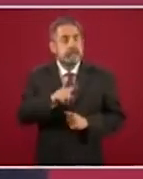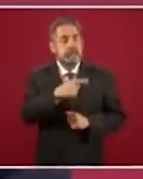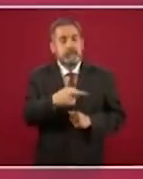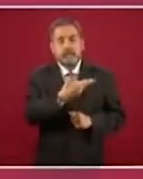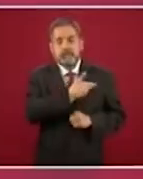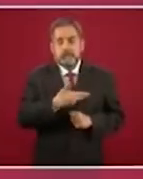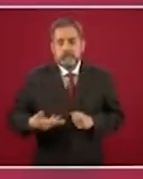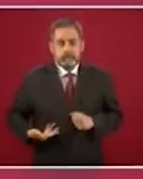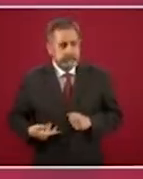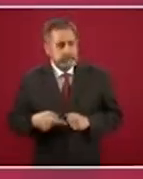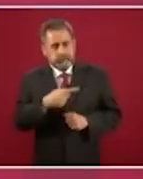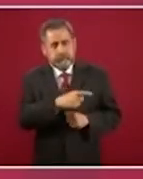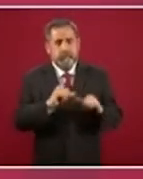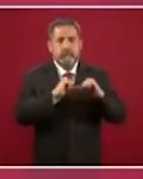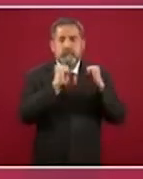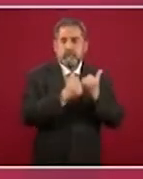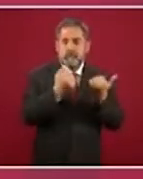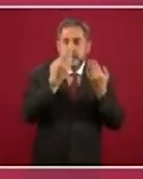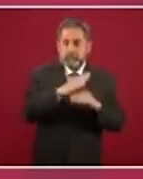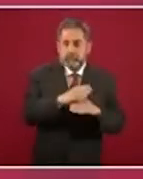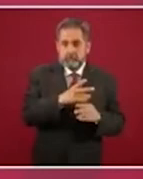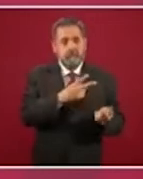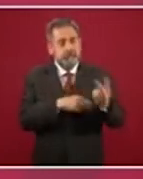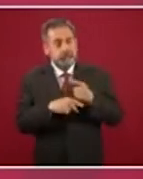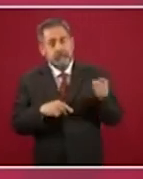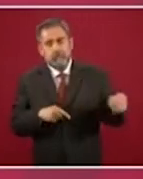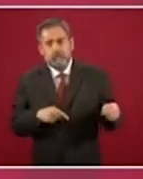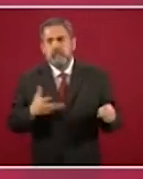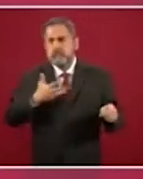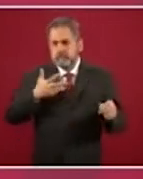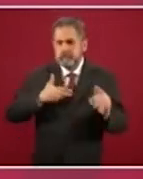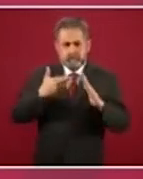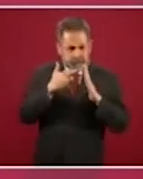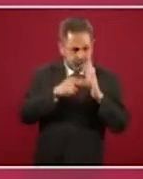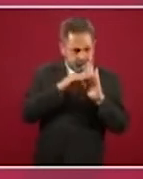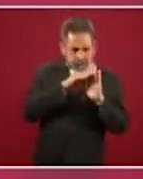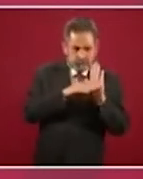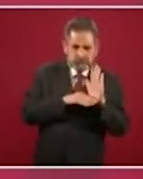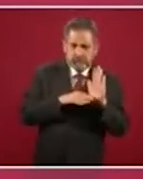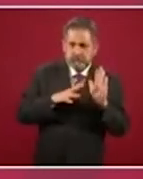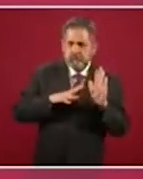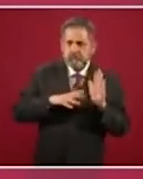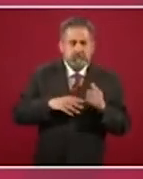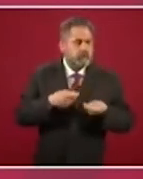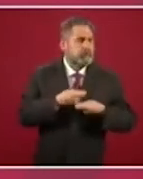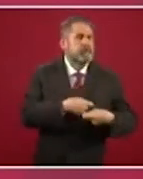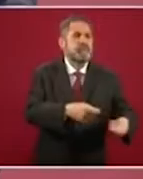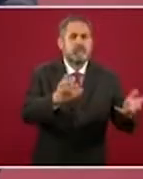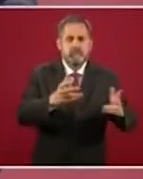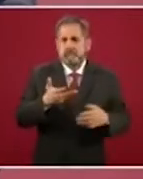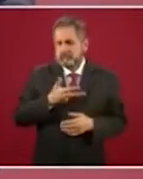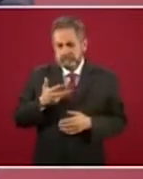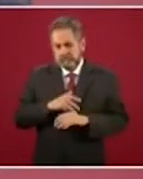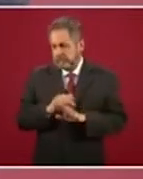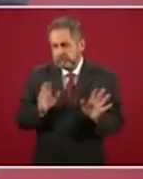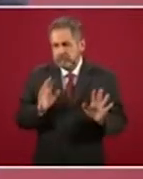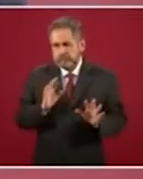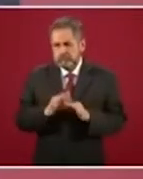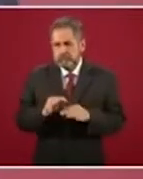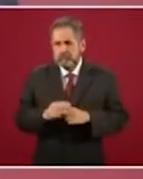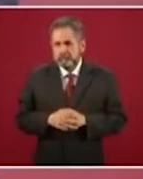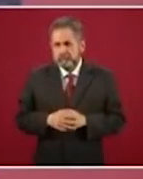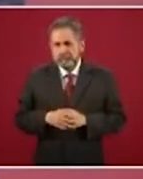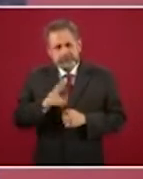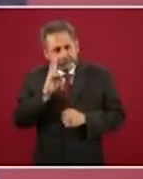presidente de la asociación de bancos y tienen ellos un mecanismo de distribución nada más